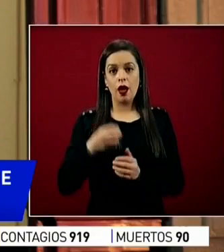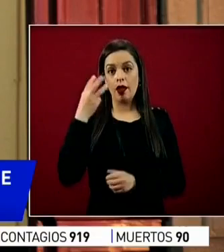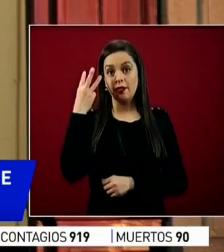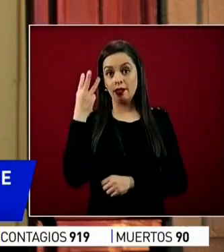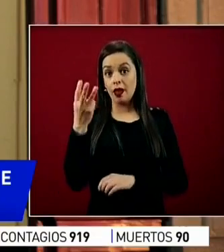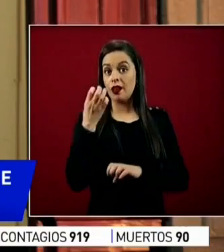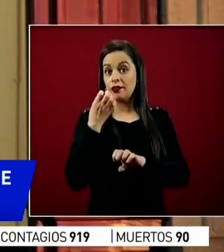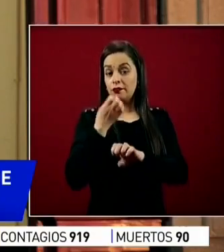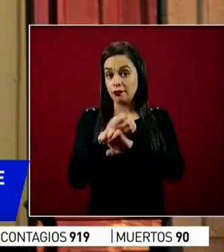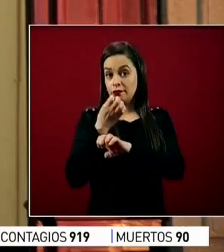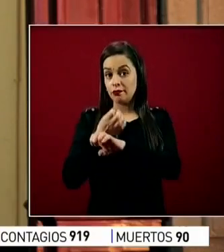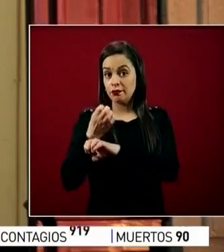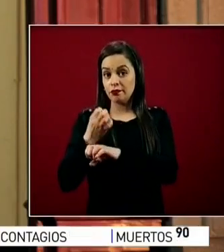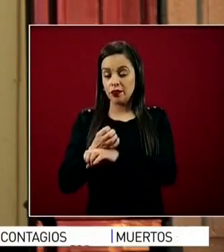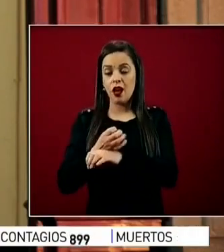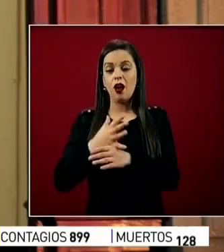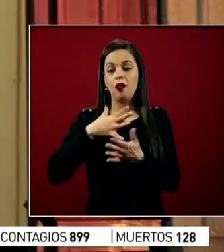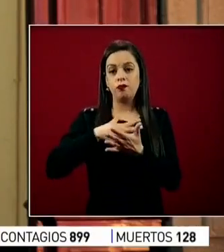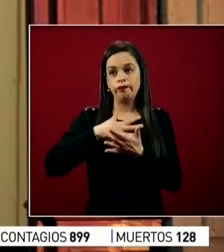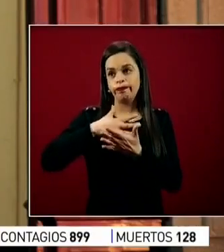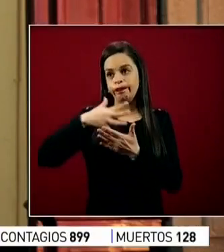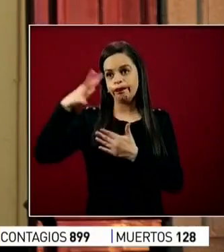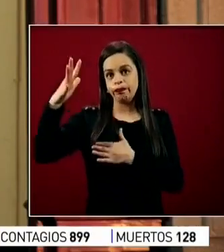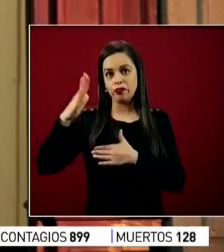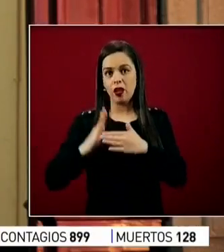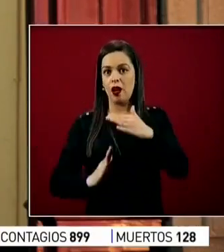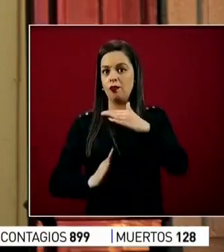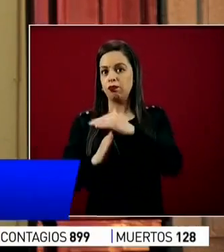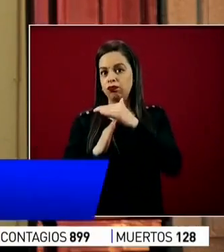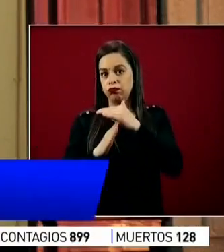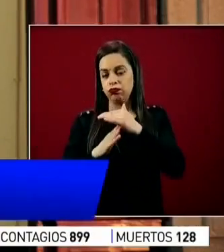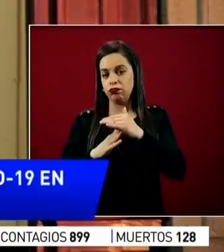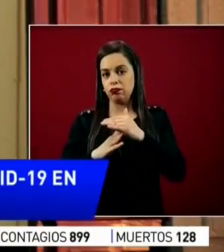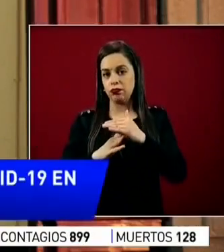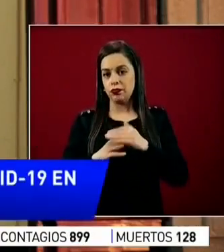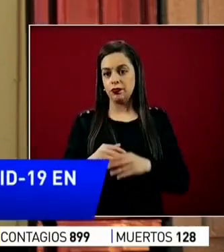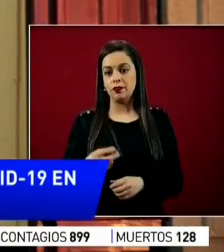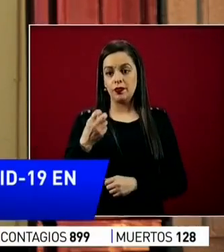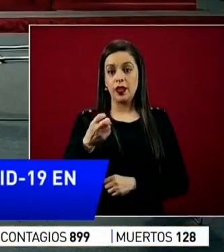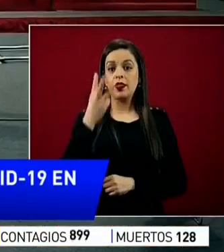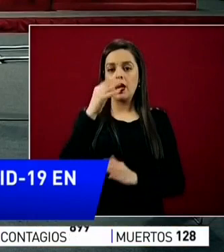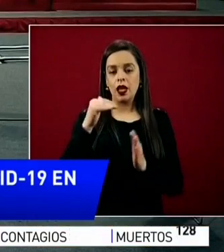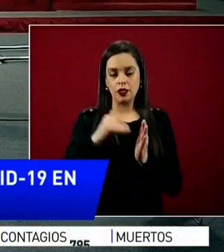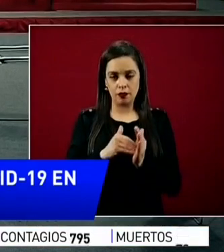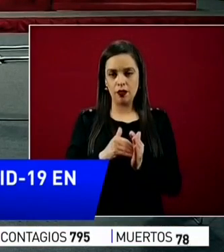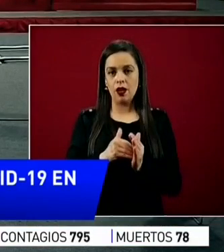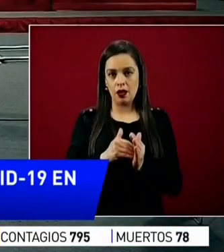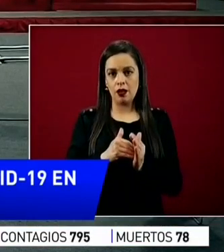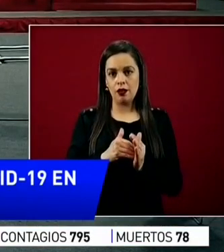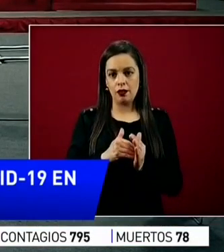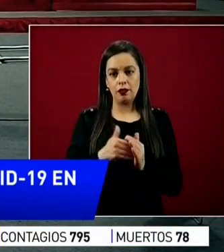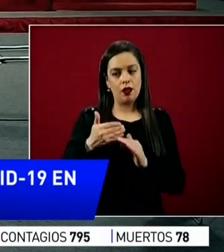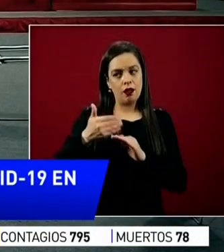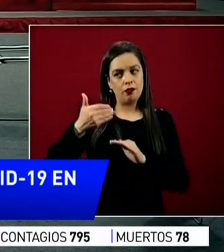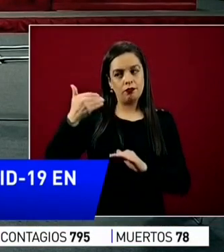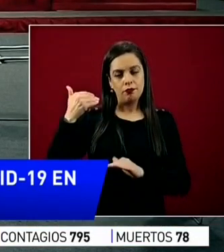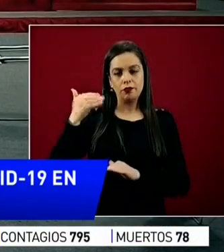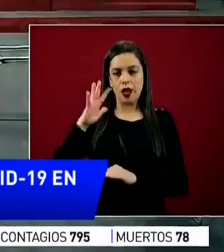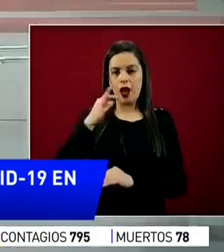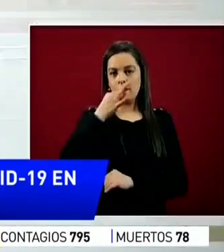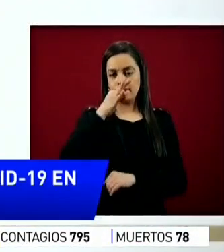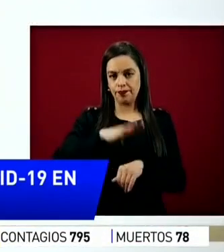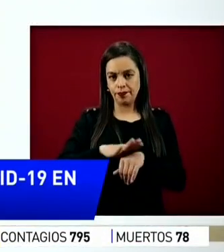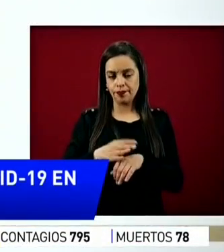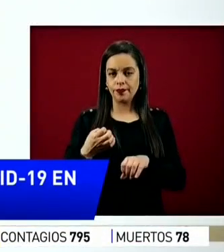Alomía destacó que entre el personal de salud hay 11,394 casos y 149 defunciones. La tasa de mortalidad